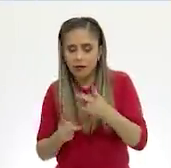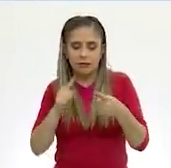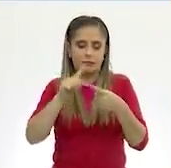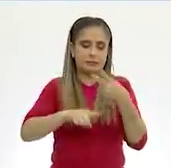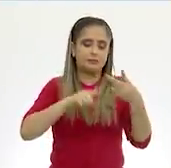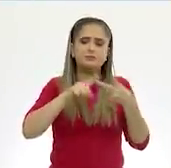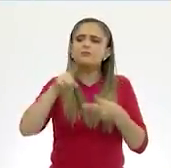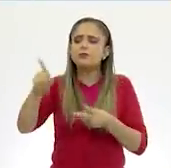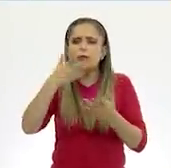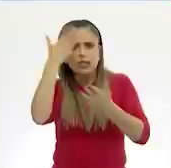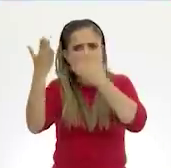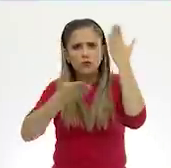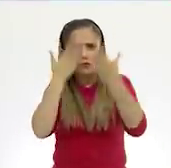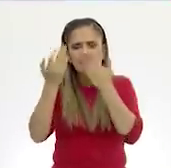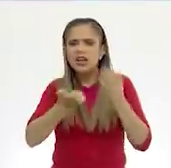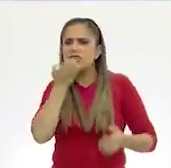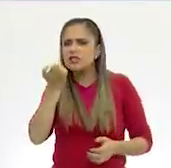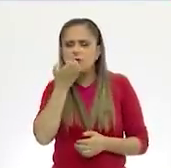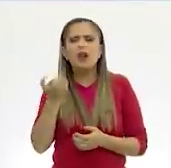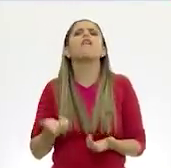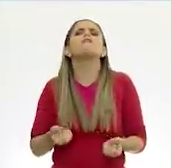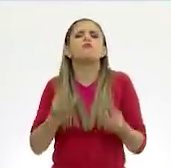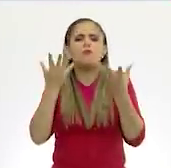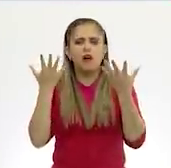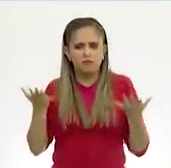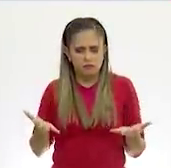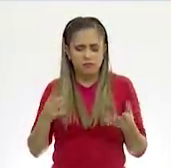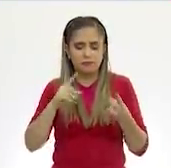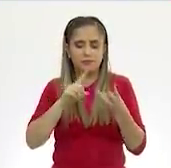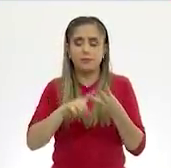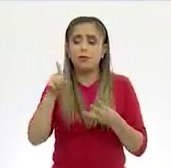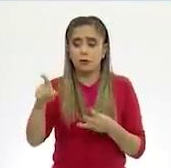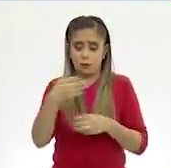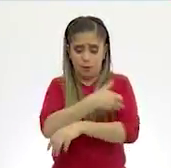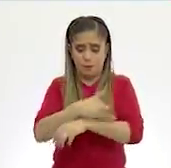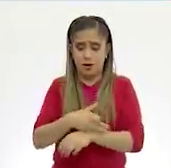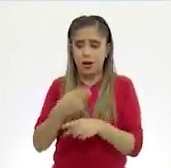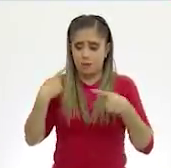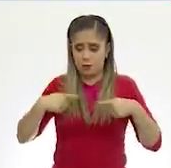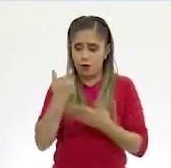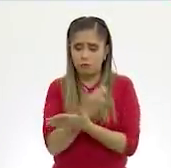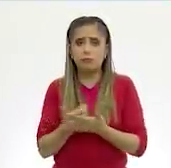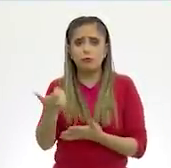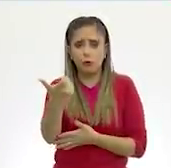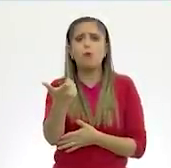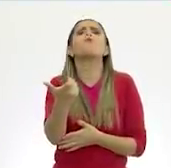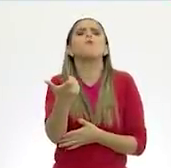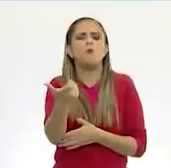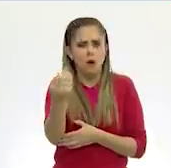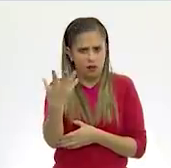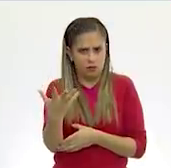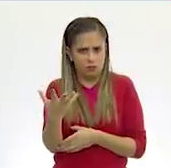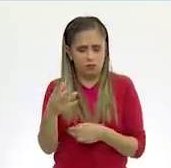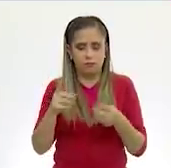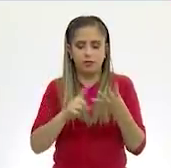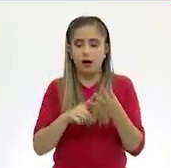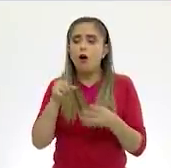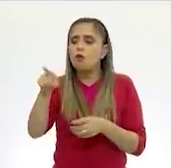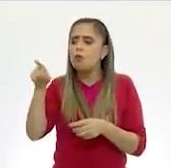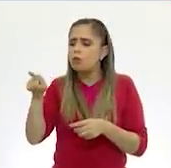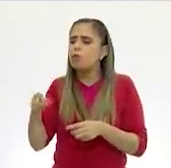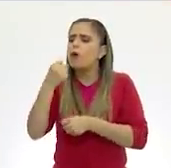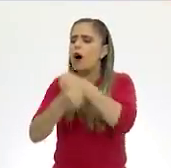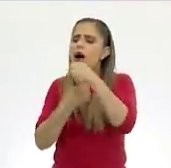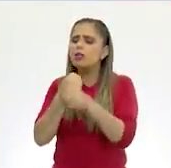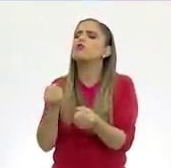personas? ¿Cuánto ganan las personas en esa familia? ¿Cuántos años tienen los integrantes